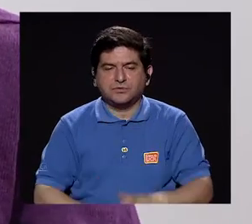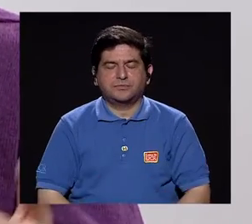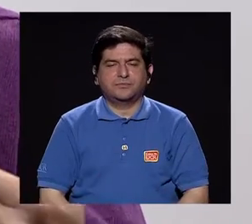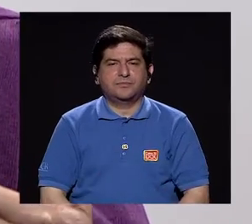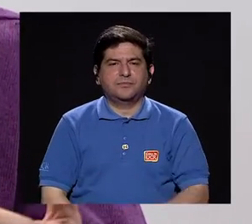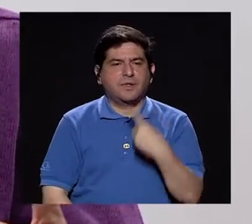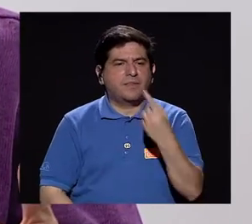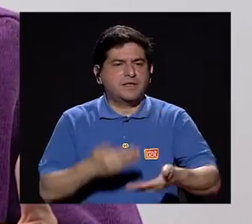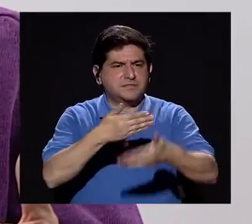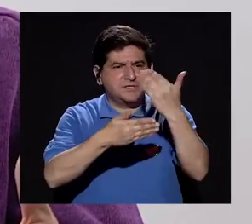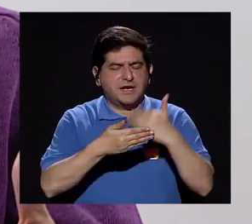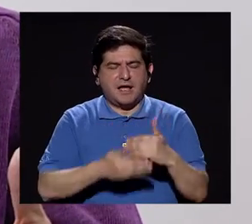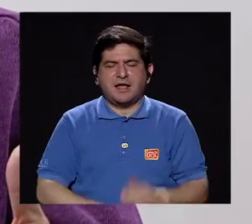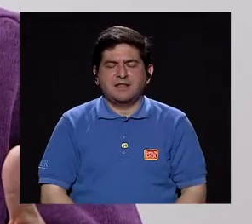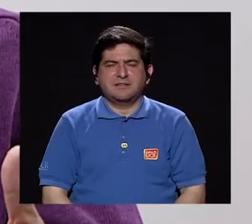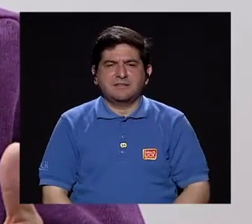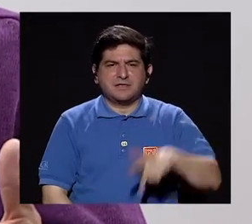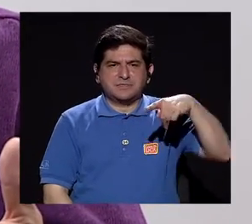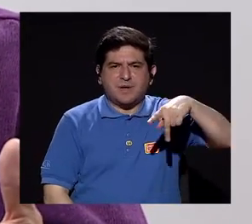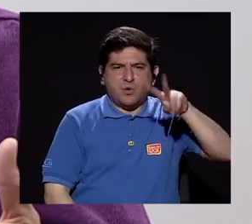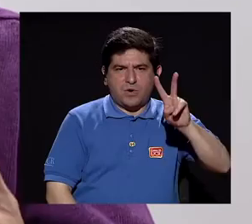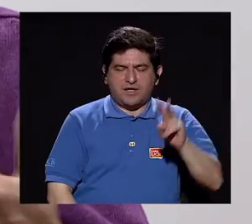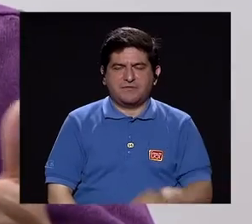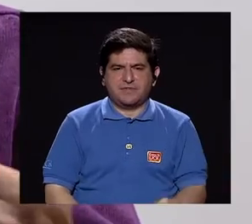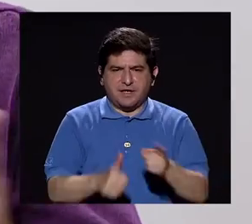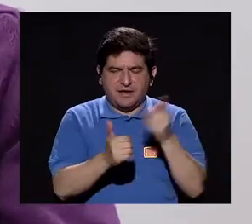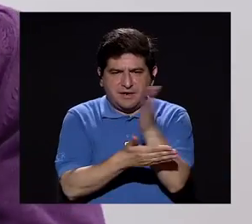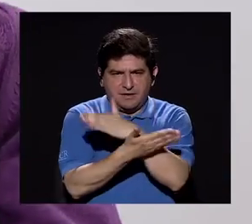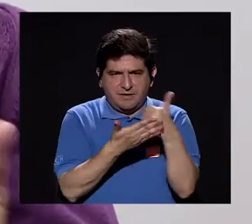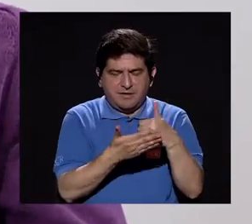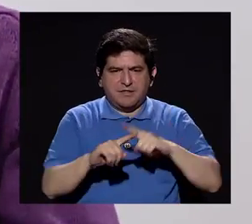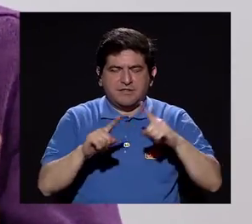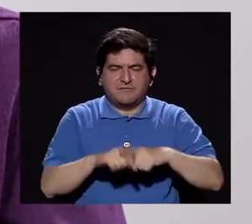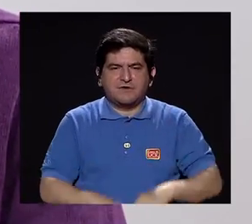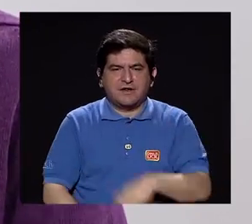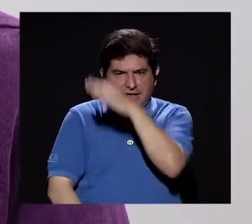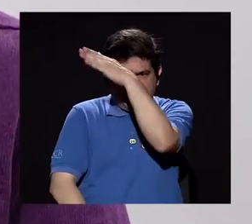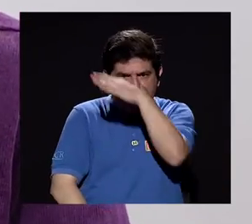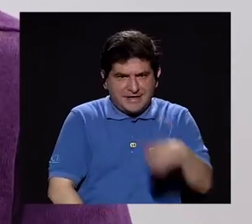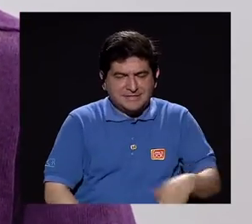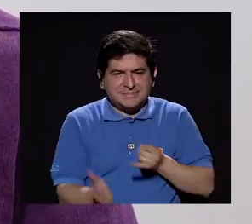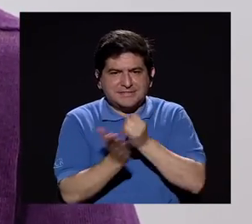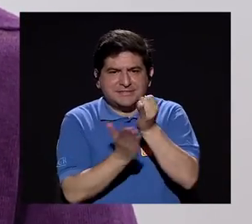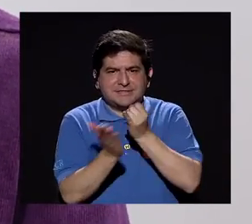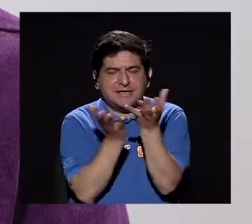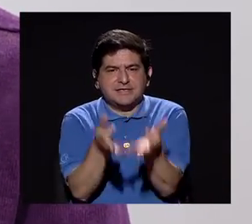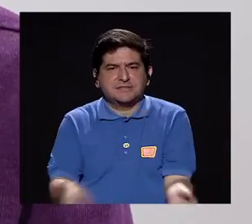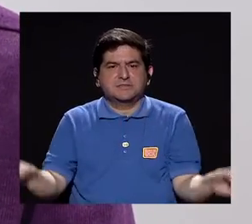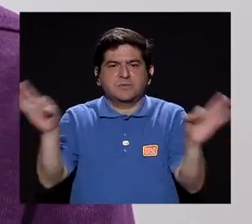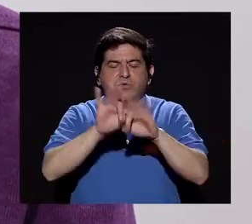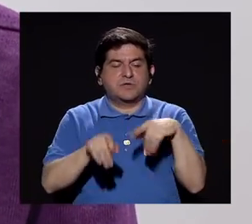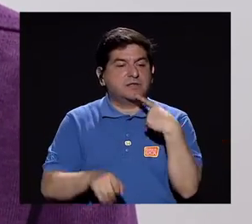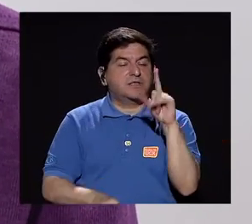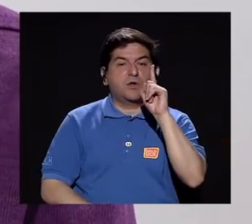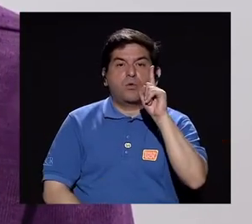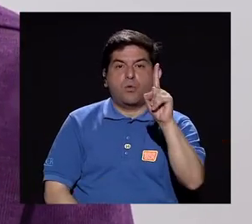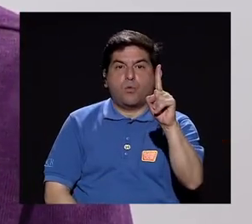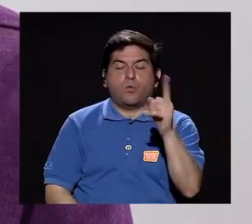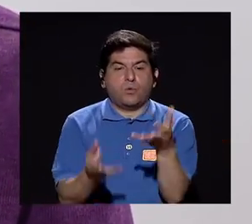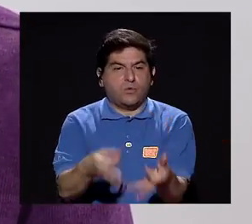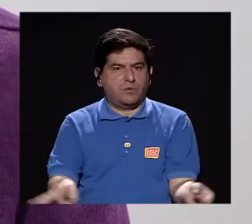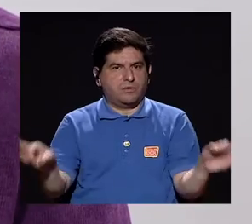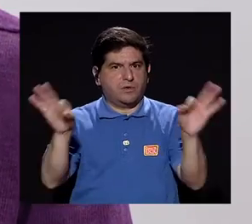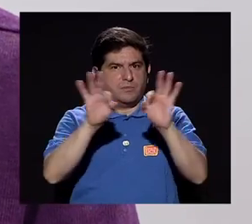tal y como lo menciono paola en el primer segmento hubo varios ejes importantes de investigación ella mencionó uno